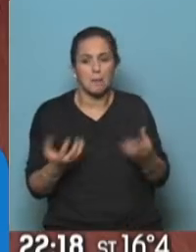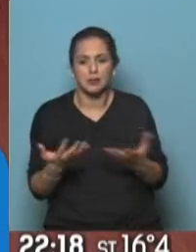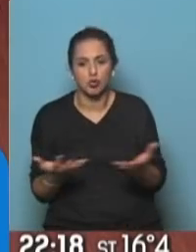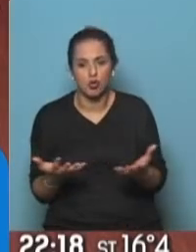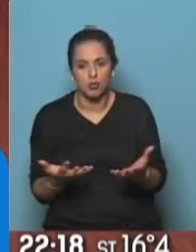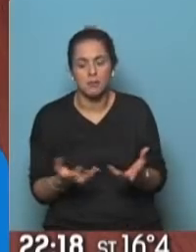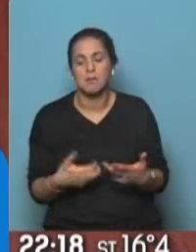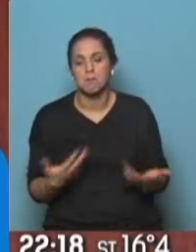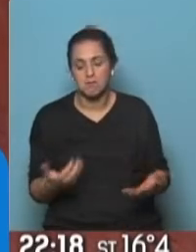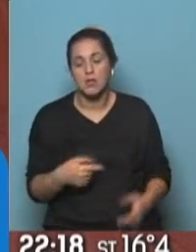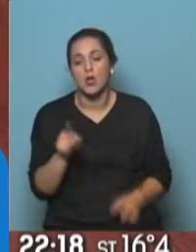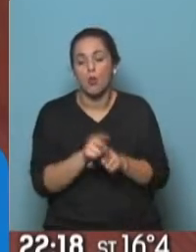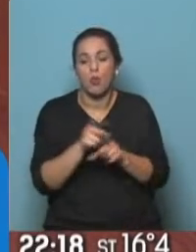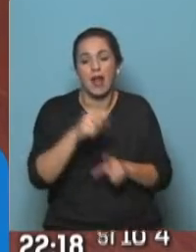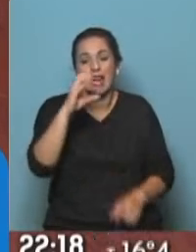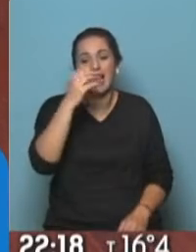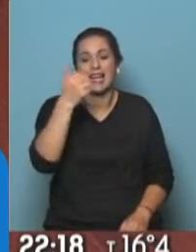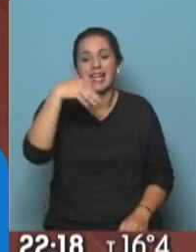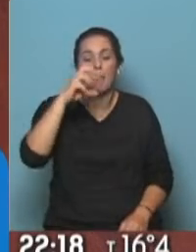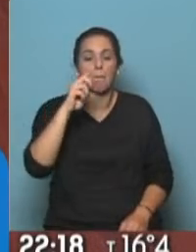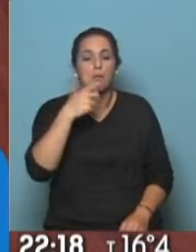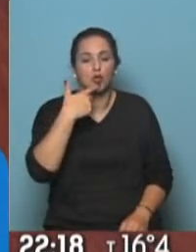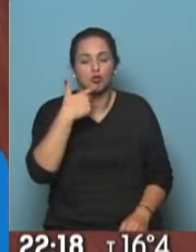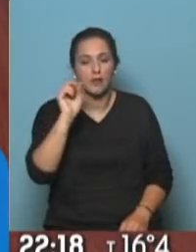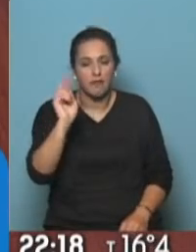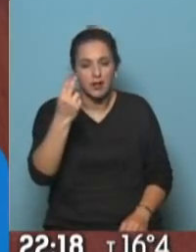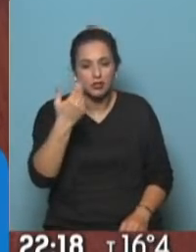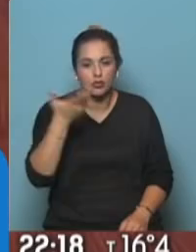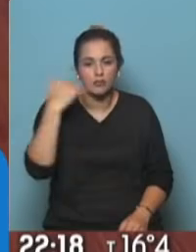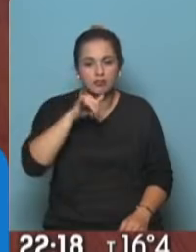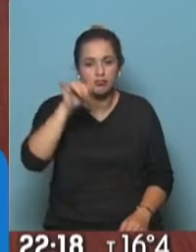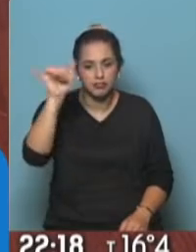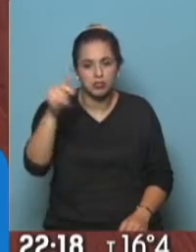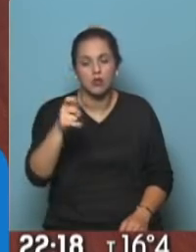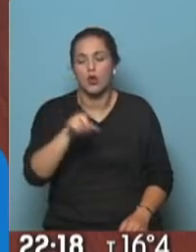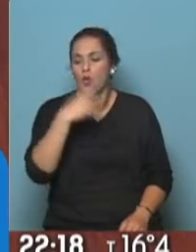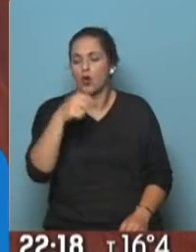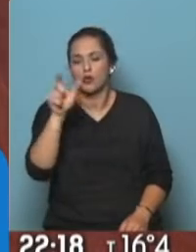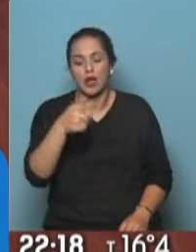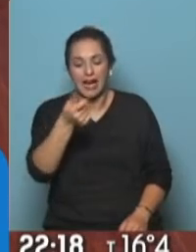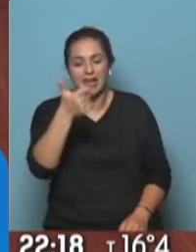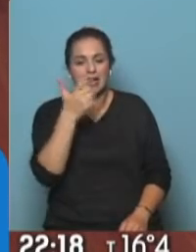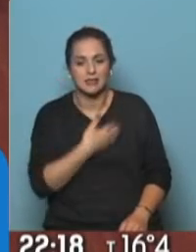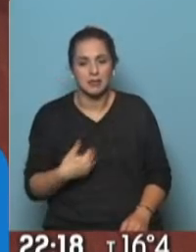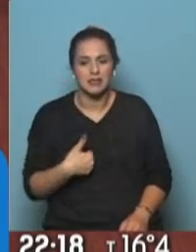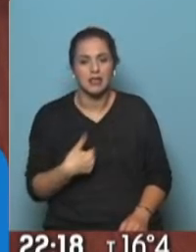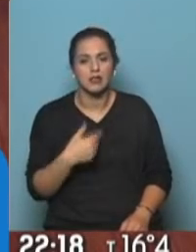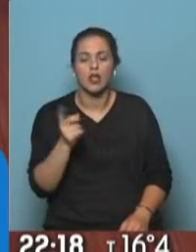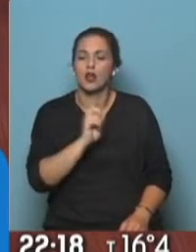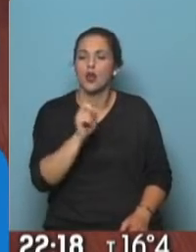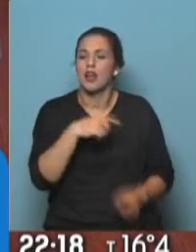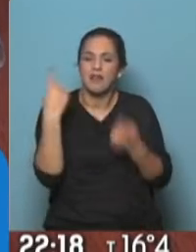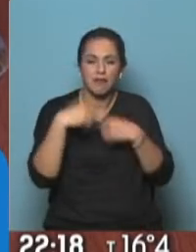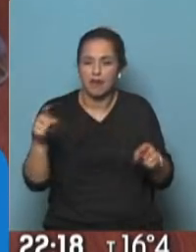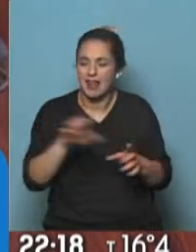É um hecho Eduardo Campos, que morreu no vuelo, Tancredo Neves, que quase foi presidente. Não, era outra coisa,